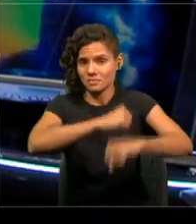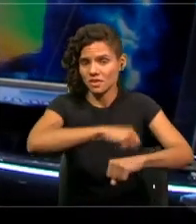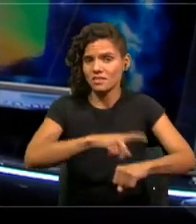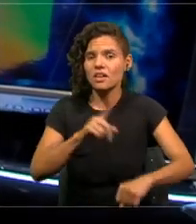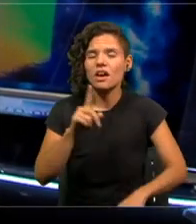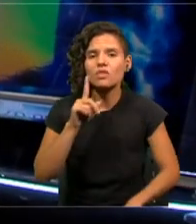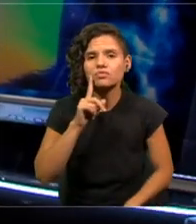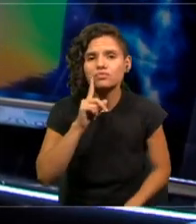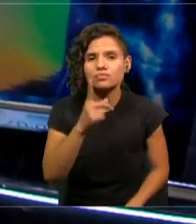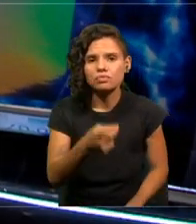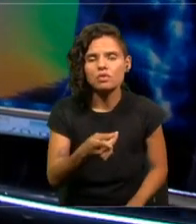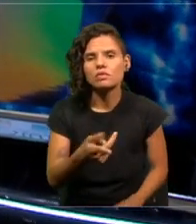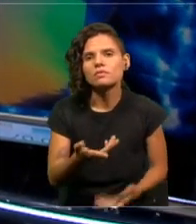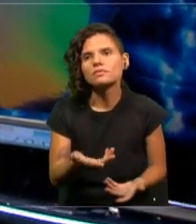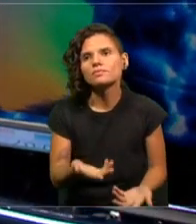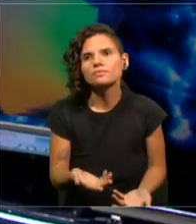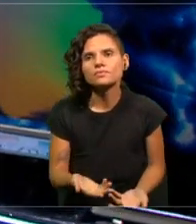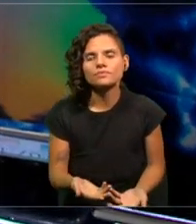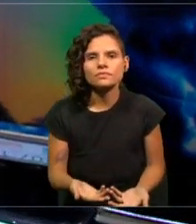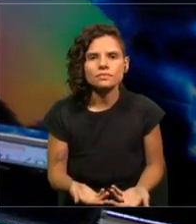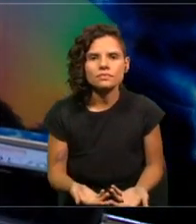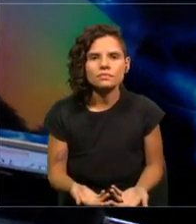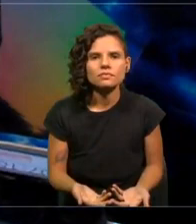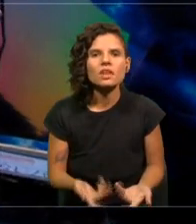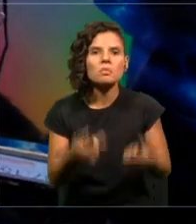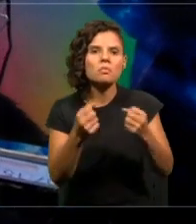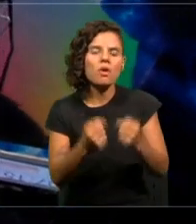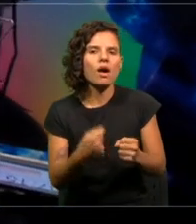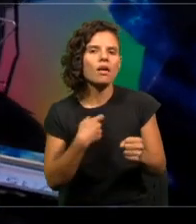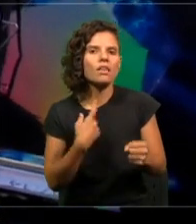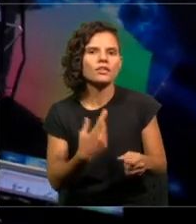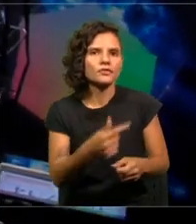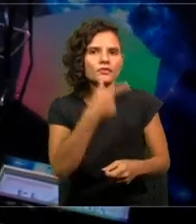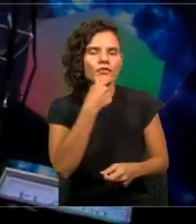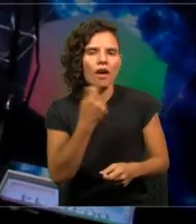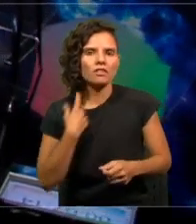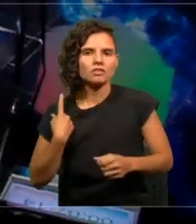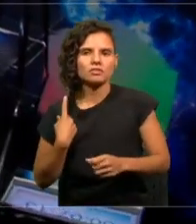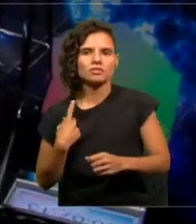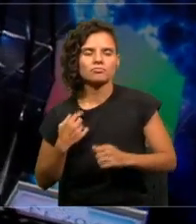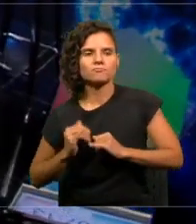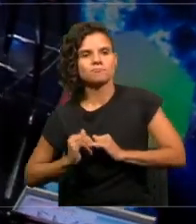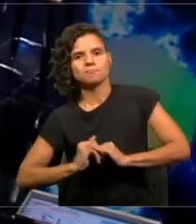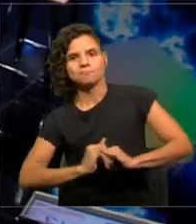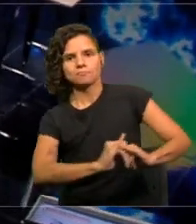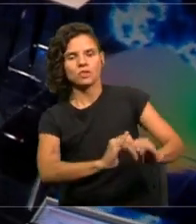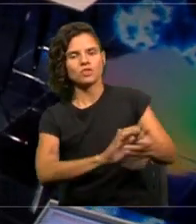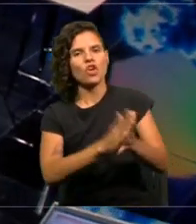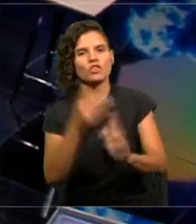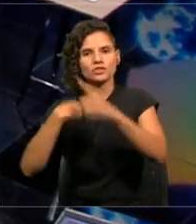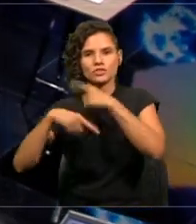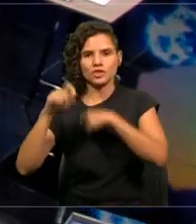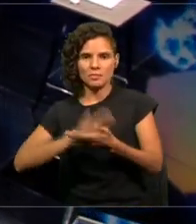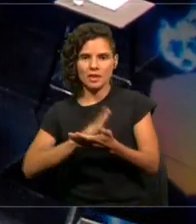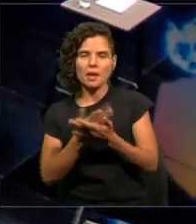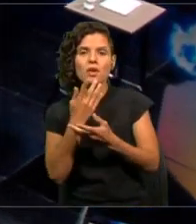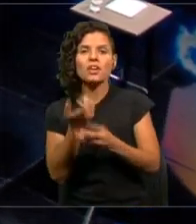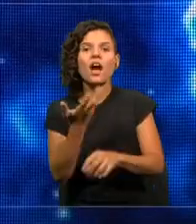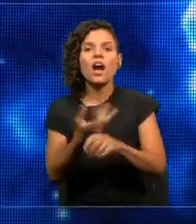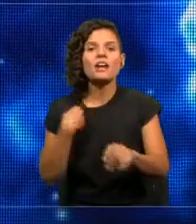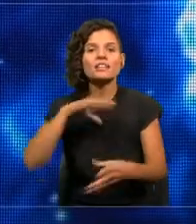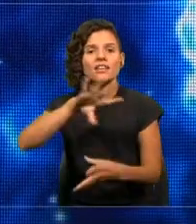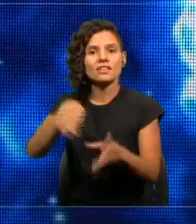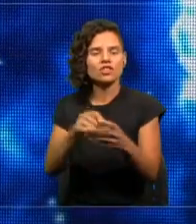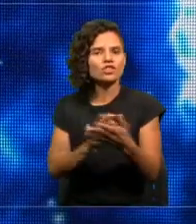tienen de esta forma pueden llegar a los datos de la otros datos médicos gracias a la integración vertical